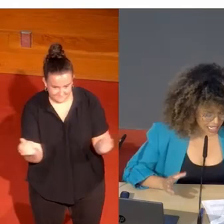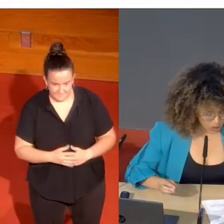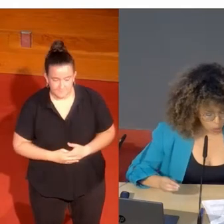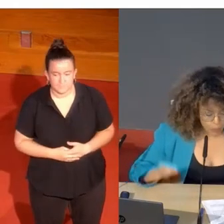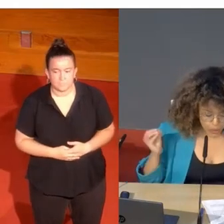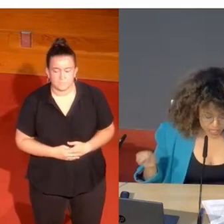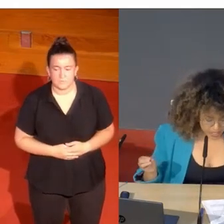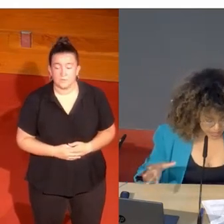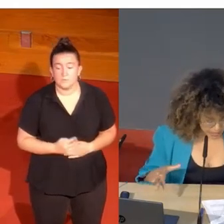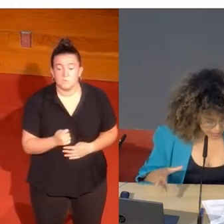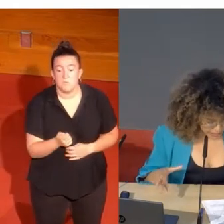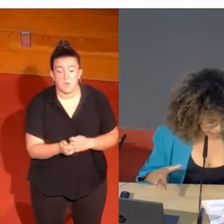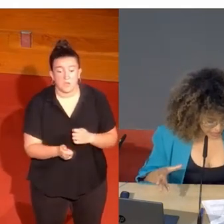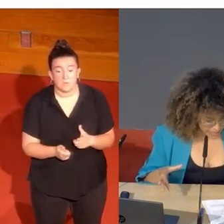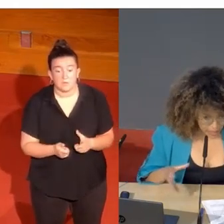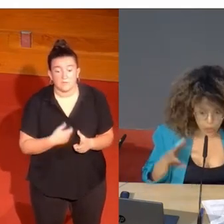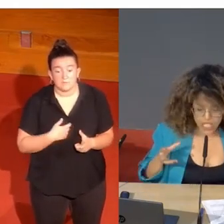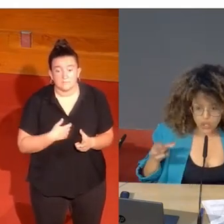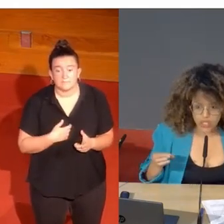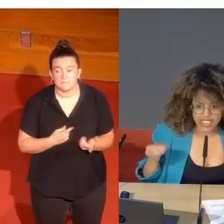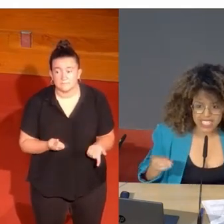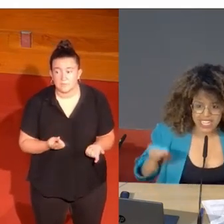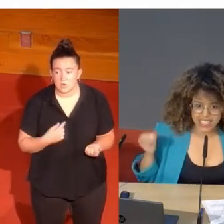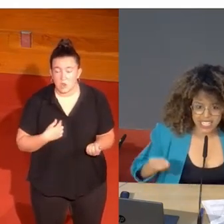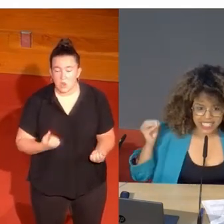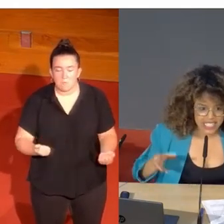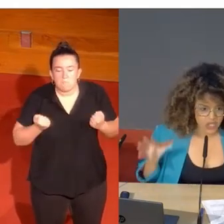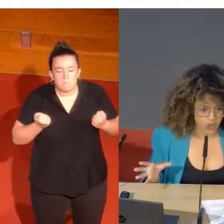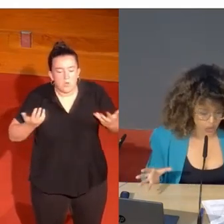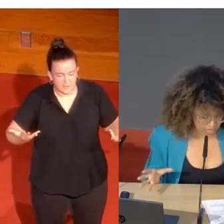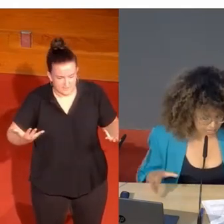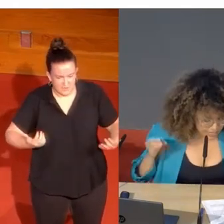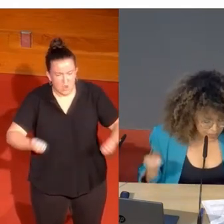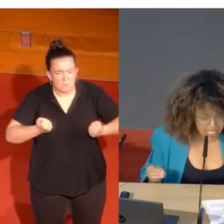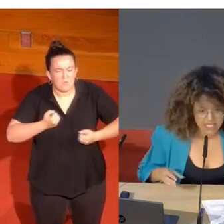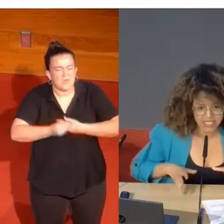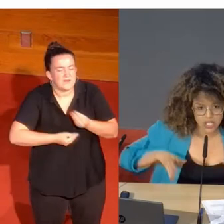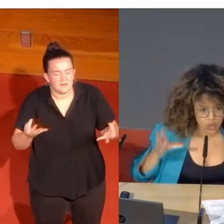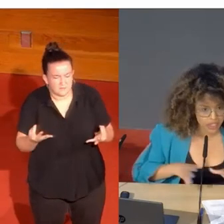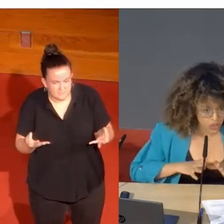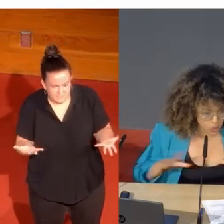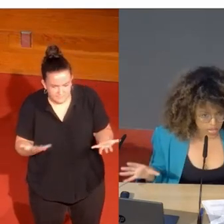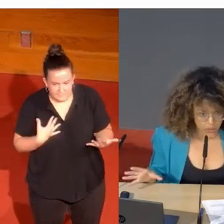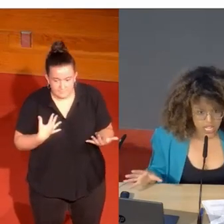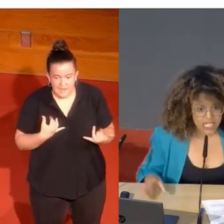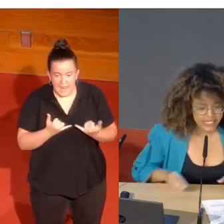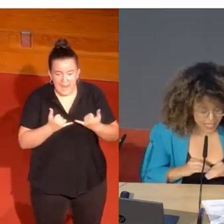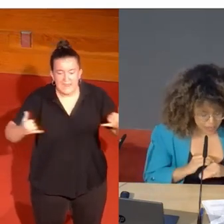además hay un poder eh eh el poder lo que hace es trazar líneas rojas de temas que son